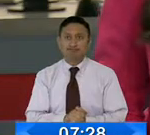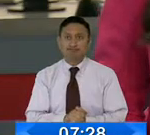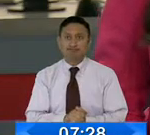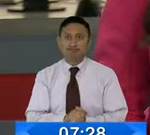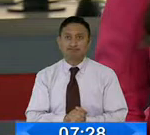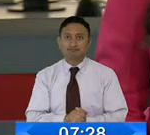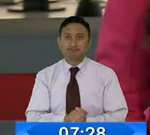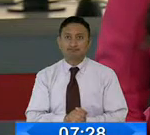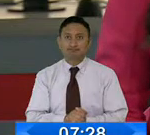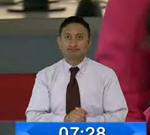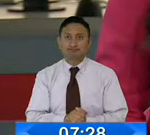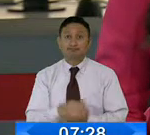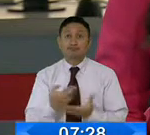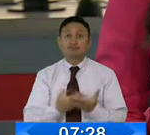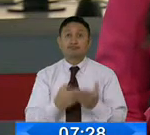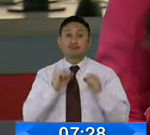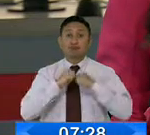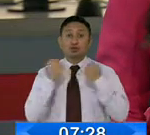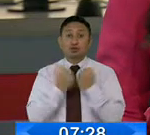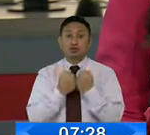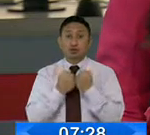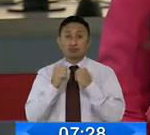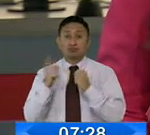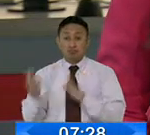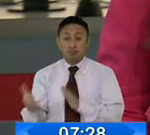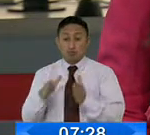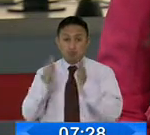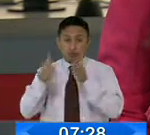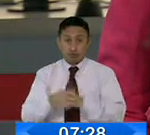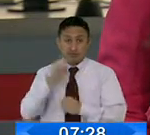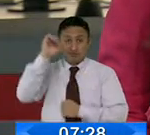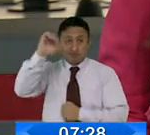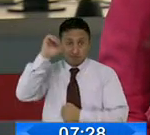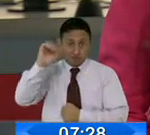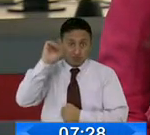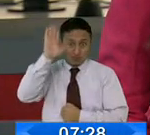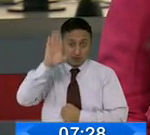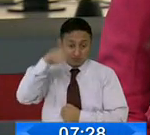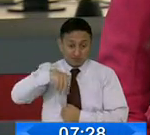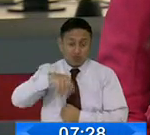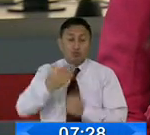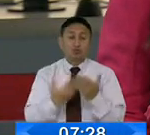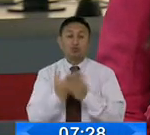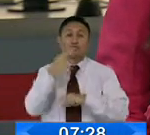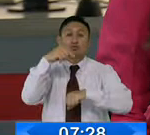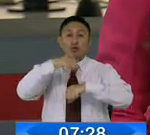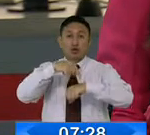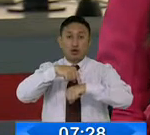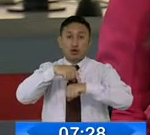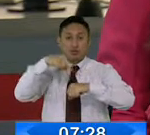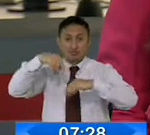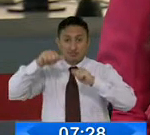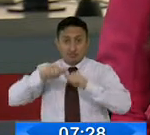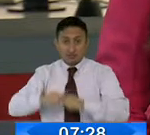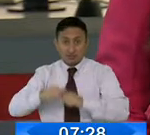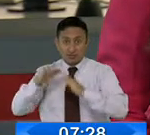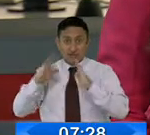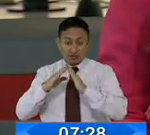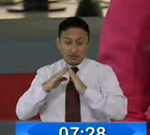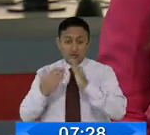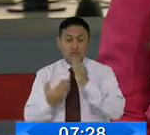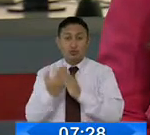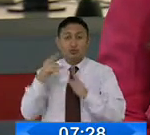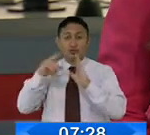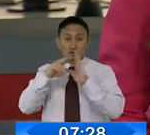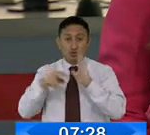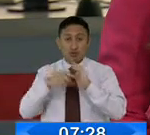Autorización para reuniones sociales, velorios, apertura de cines, así como un nuevo horario de toque de queda y circulación vehicular son algunas de las nuevas reglas que